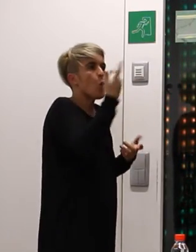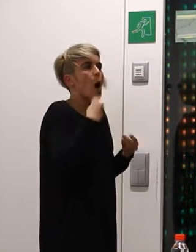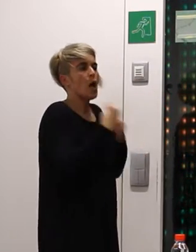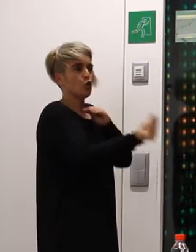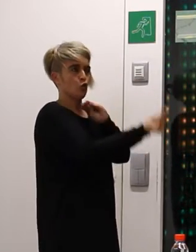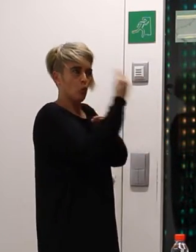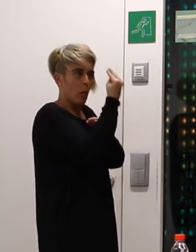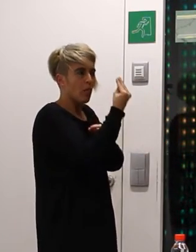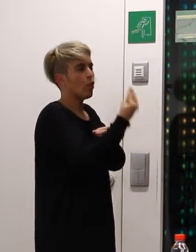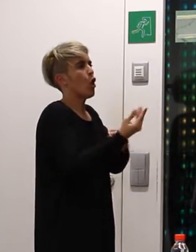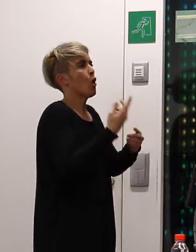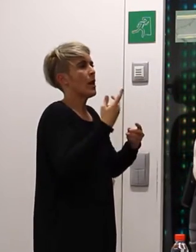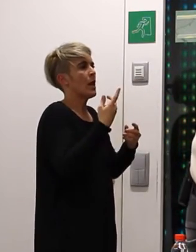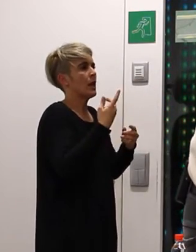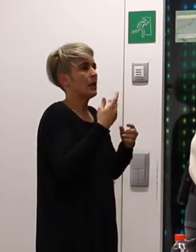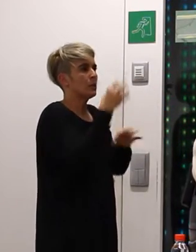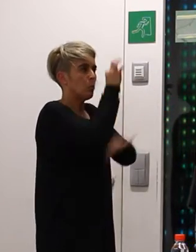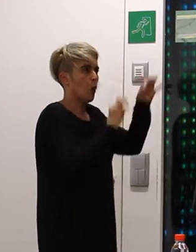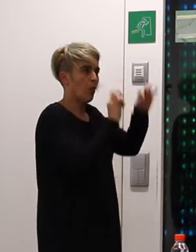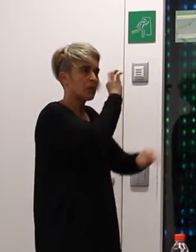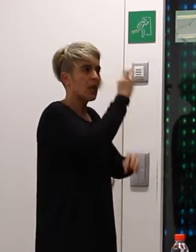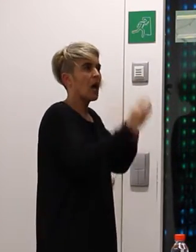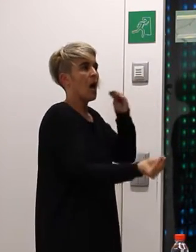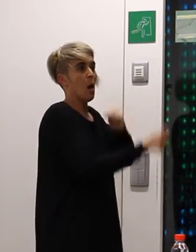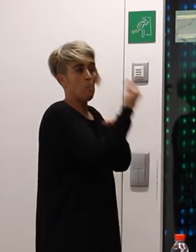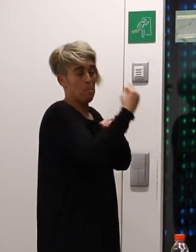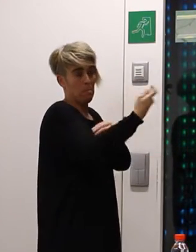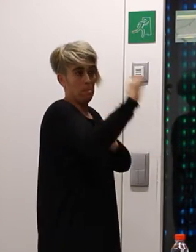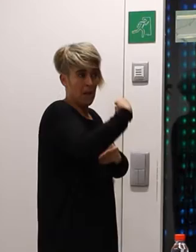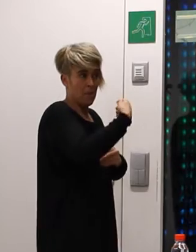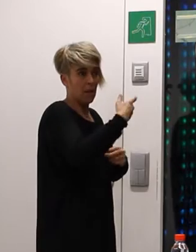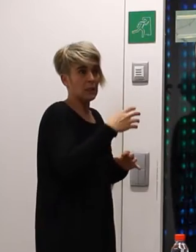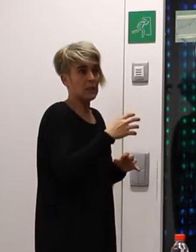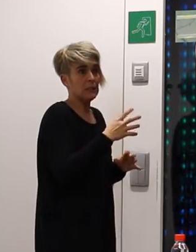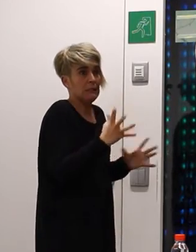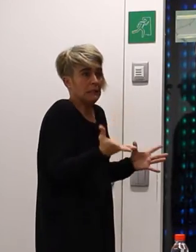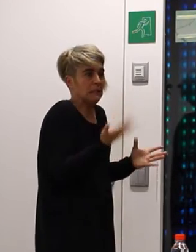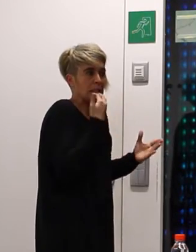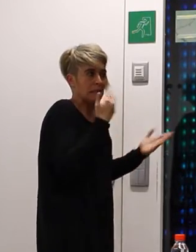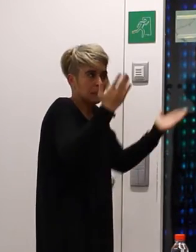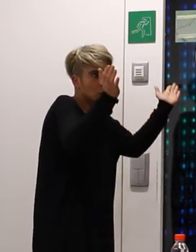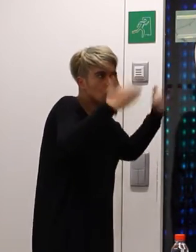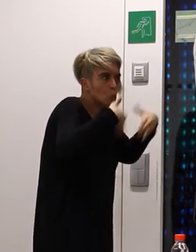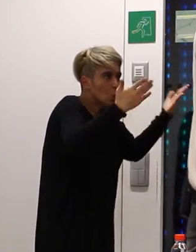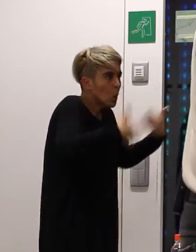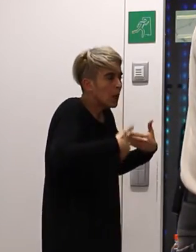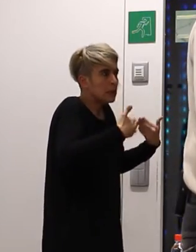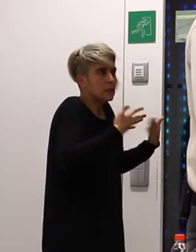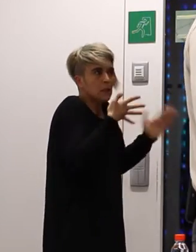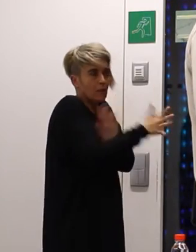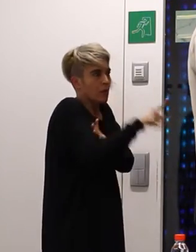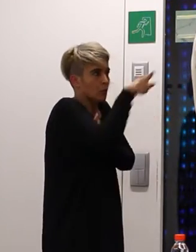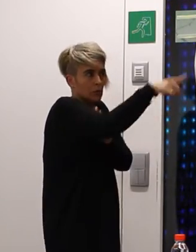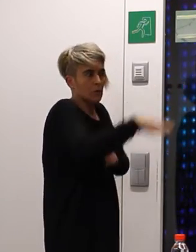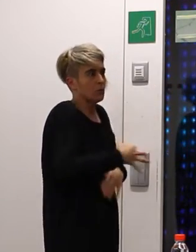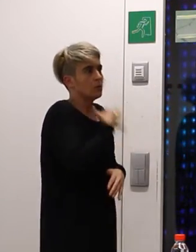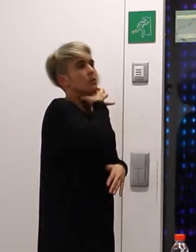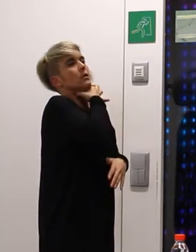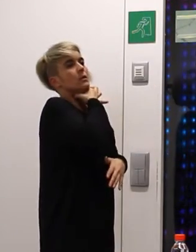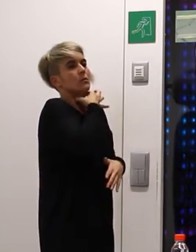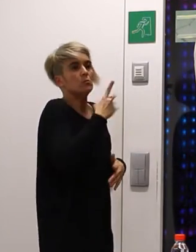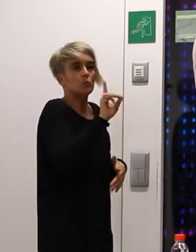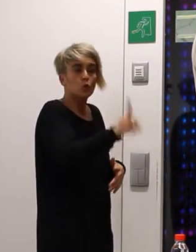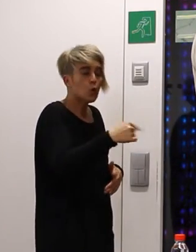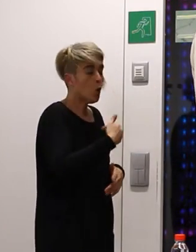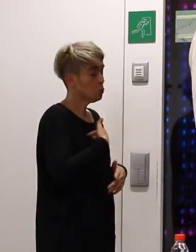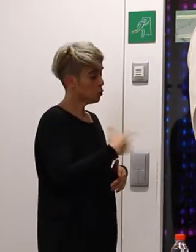llama mucha gente, mal llamadas subvenciones, pero en primas, estaréis, bueno, ahí con el agua al cuello, ¿no? Pues no. No estamos